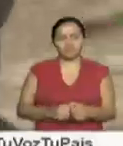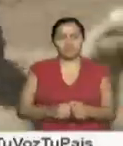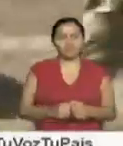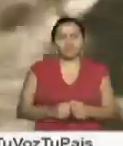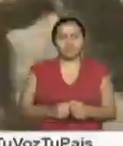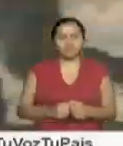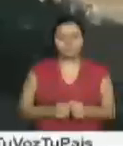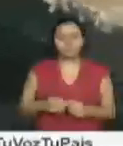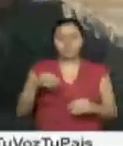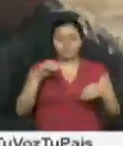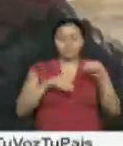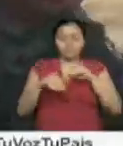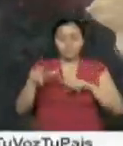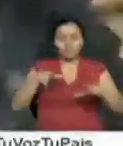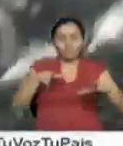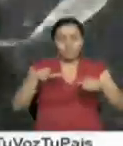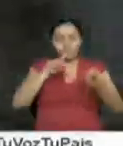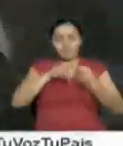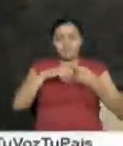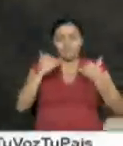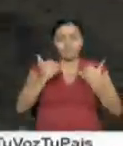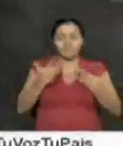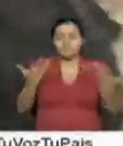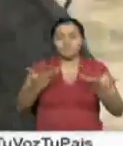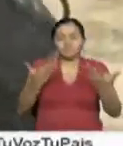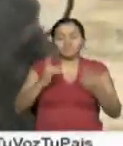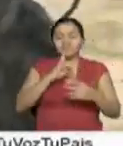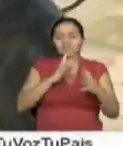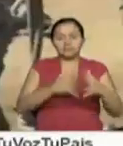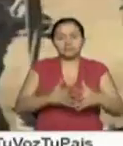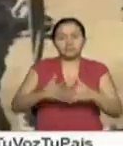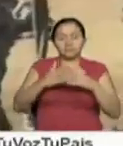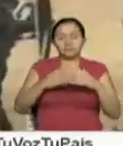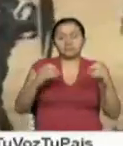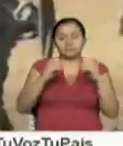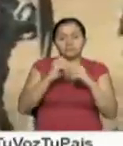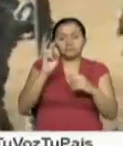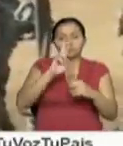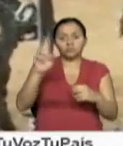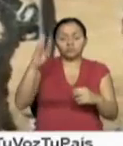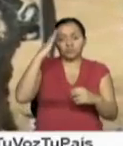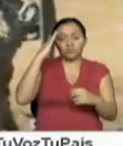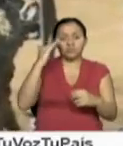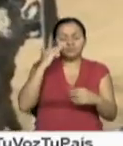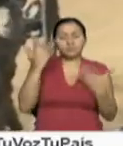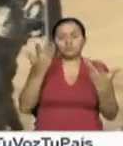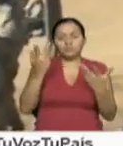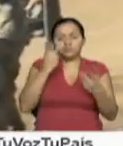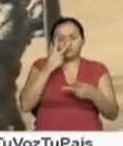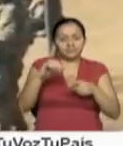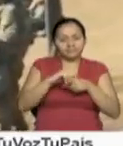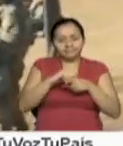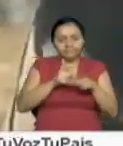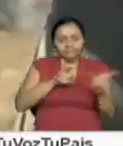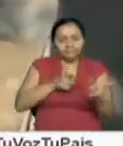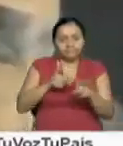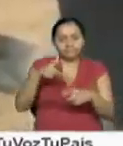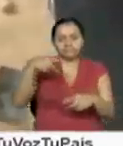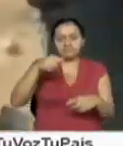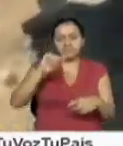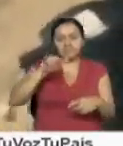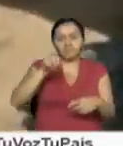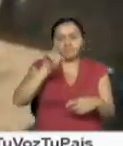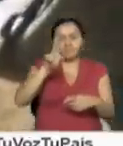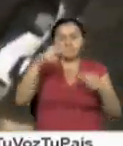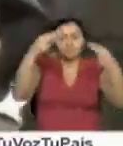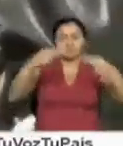La instalación se agiliza al mismo tiempo que fuerzas estadounidenses y surcoreanas realizan ejercicios militares conjuntos en Paju, cerca de la